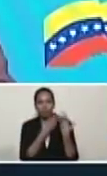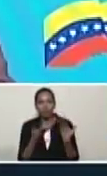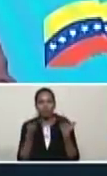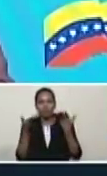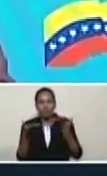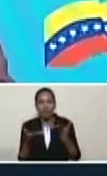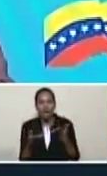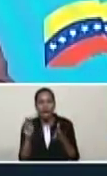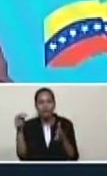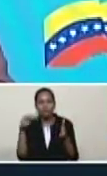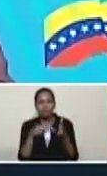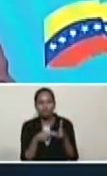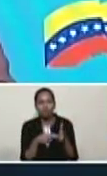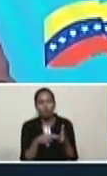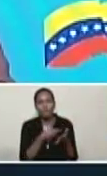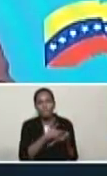vivienda